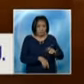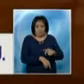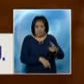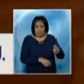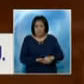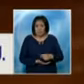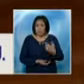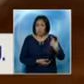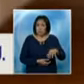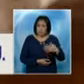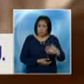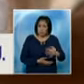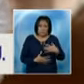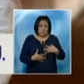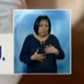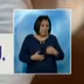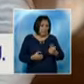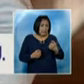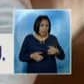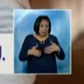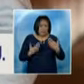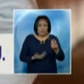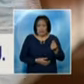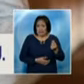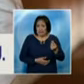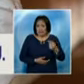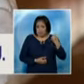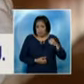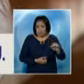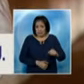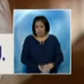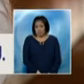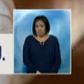Víctor ha tenido que sobreponerse para conseguir el dinero del viaje.